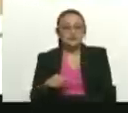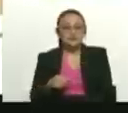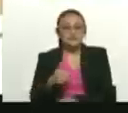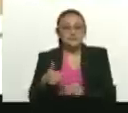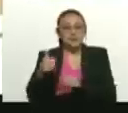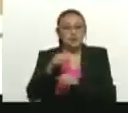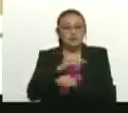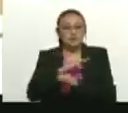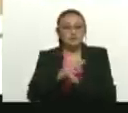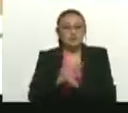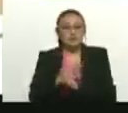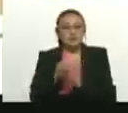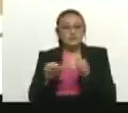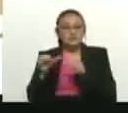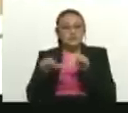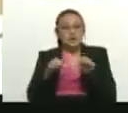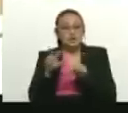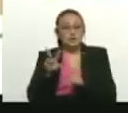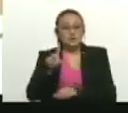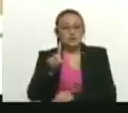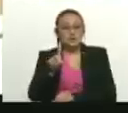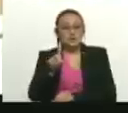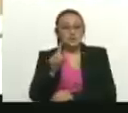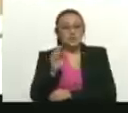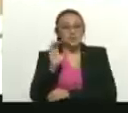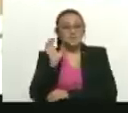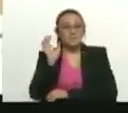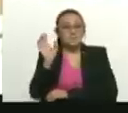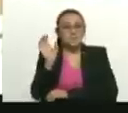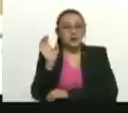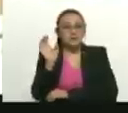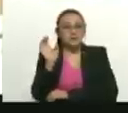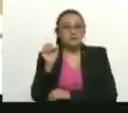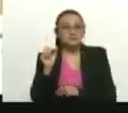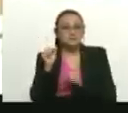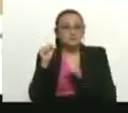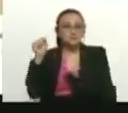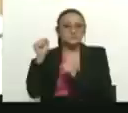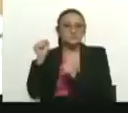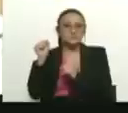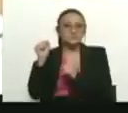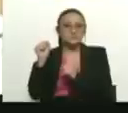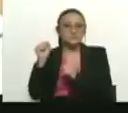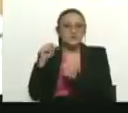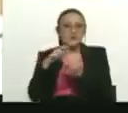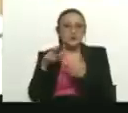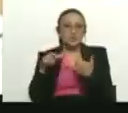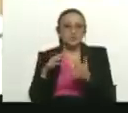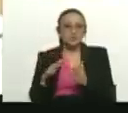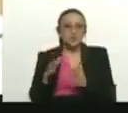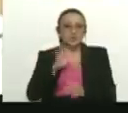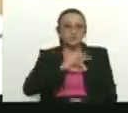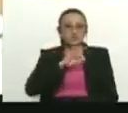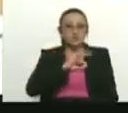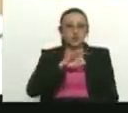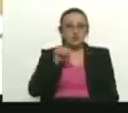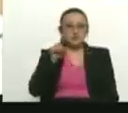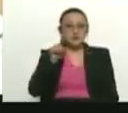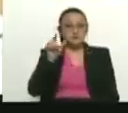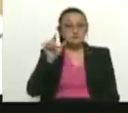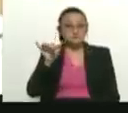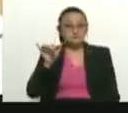del siglo XXI, y un país emergente, heroico, revolucionario y socialista como